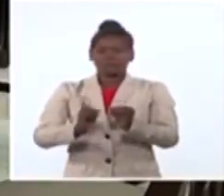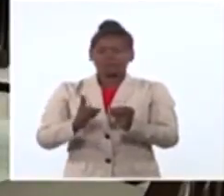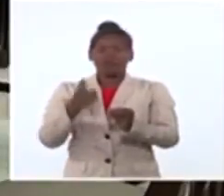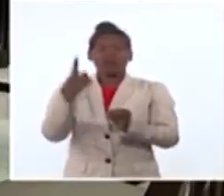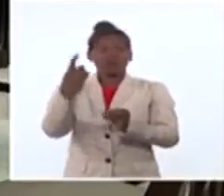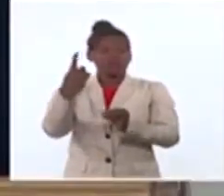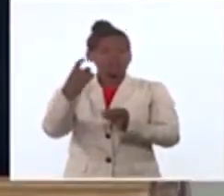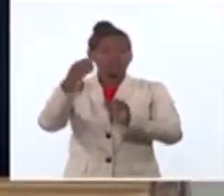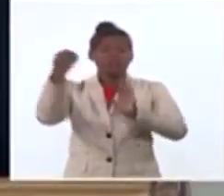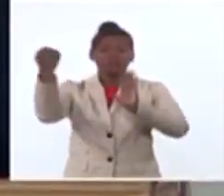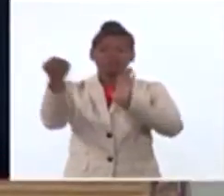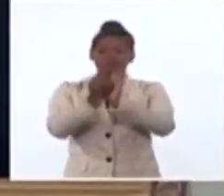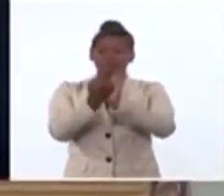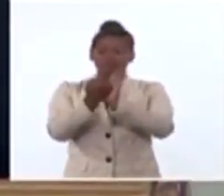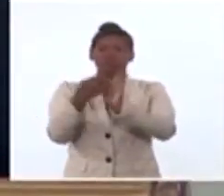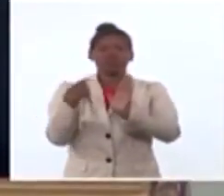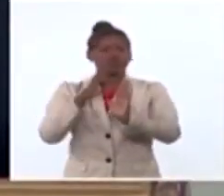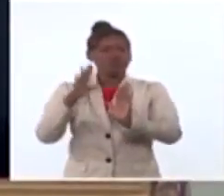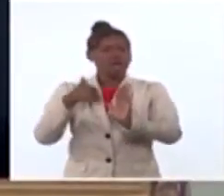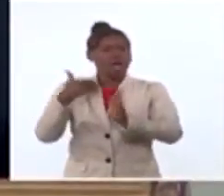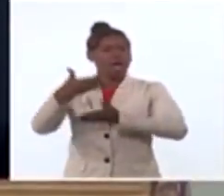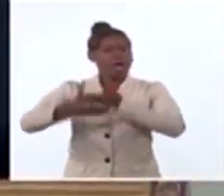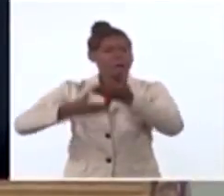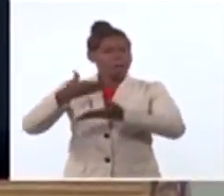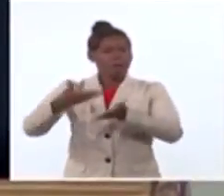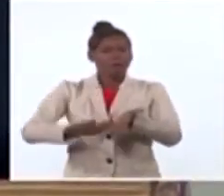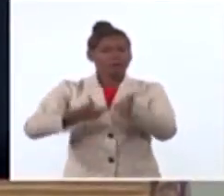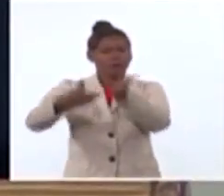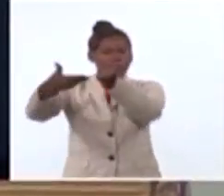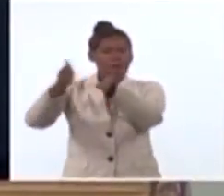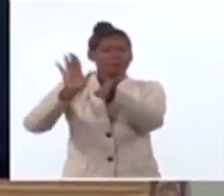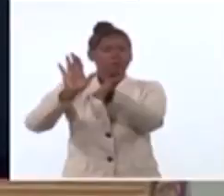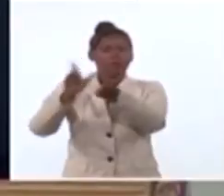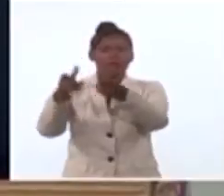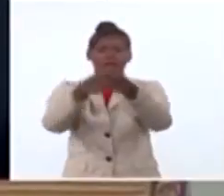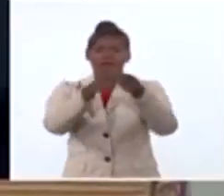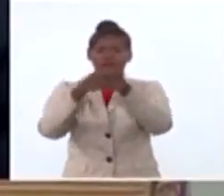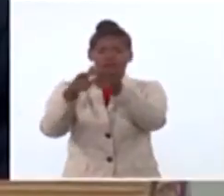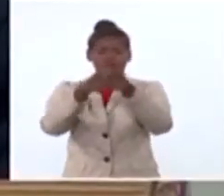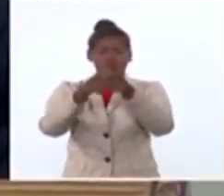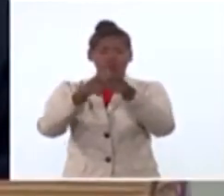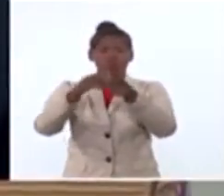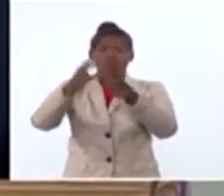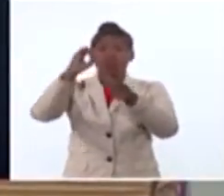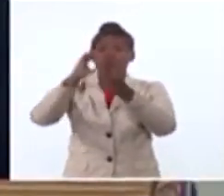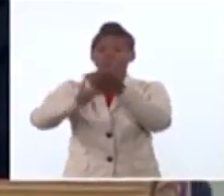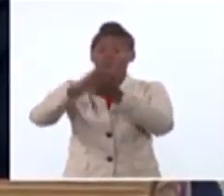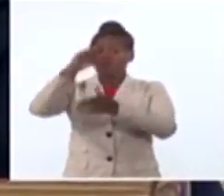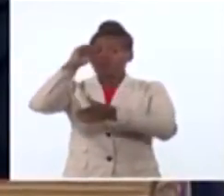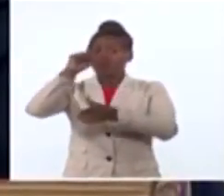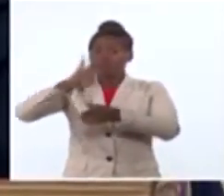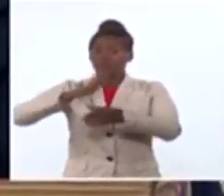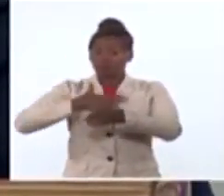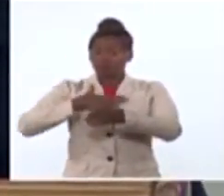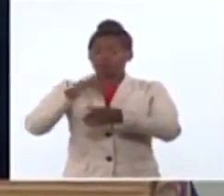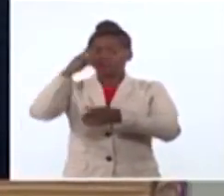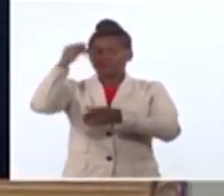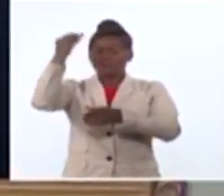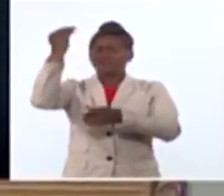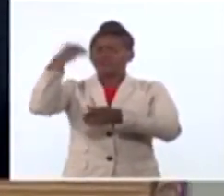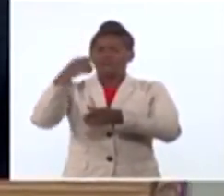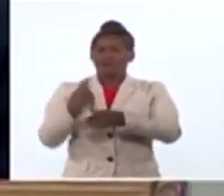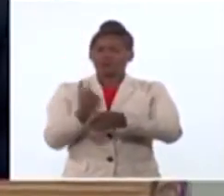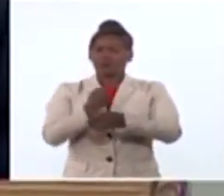en proceso. Nos alienta el hecho de que la OMS tiene larga experiencia y tradición